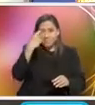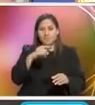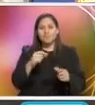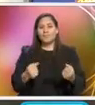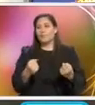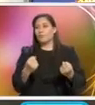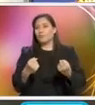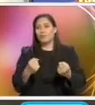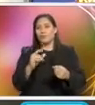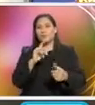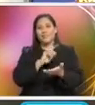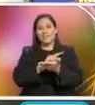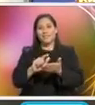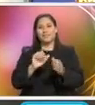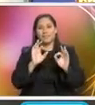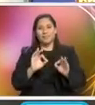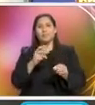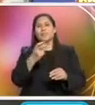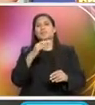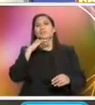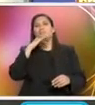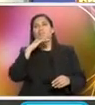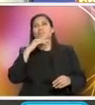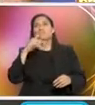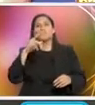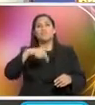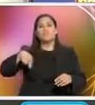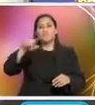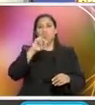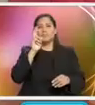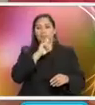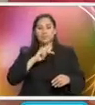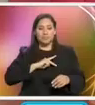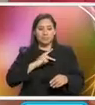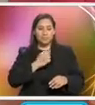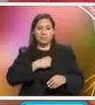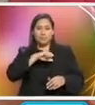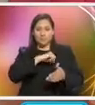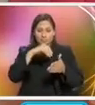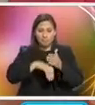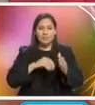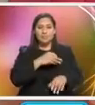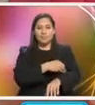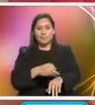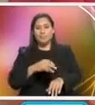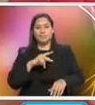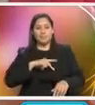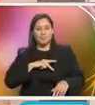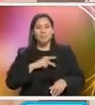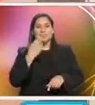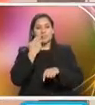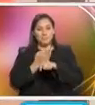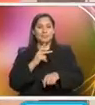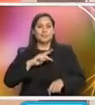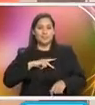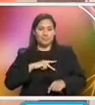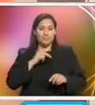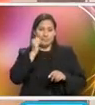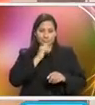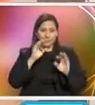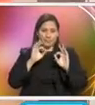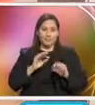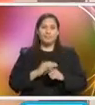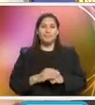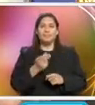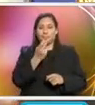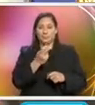eso va en menoscabo de nuestro ambiente, de la salud de todos, de nuestras familias, de nosotros mismos. Y es una responsabilidad ciudadana, es una responsabilidad, ¿no? Exacto, es